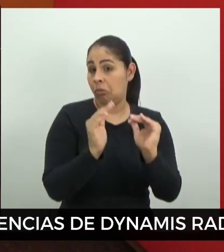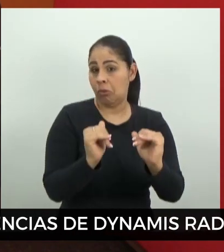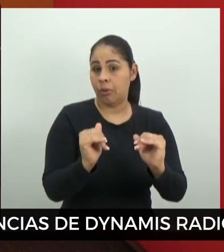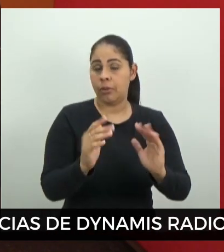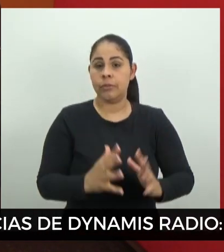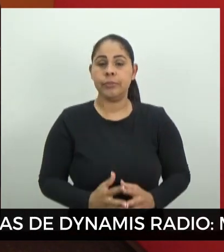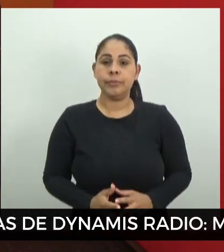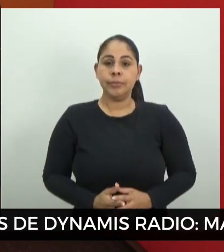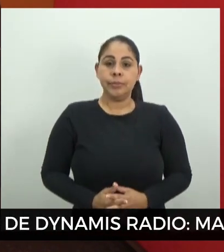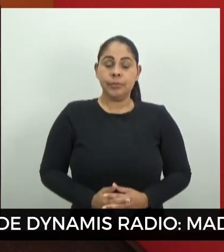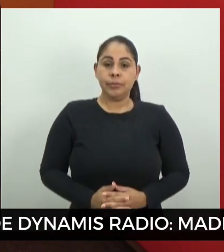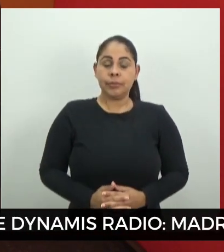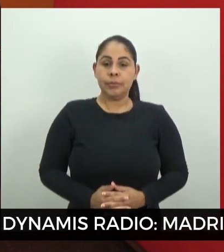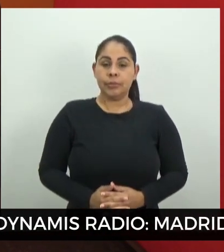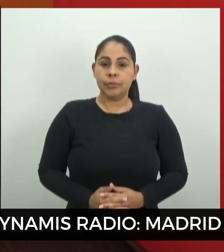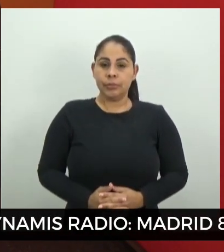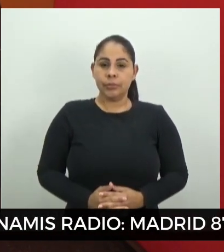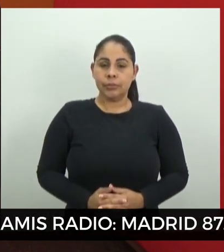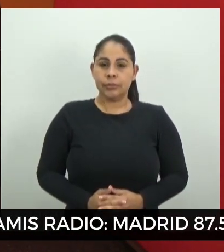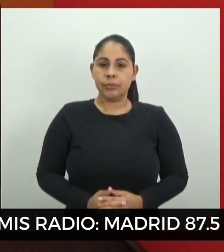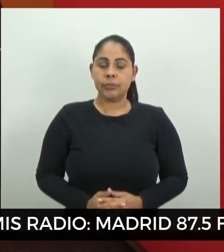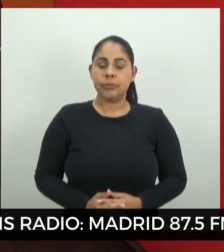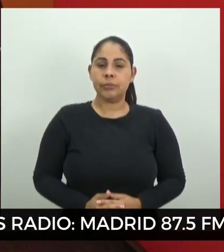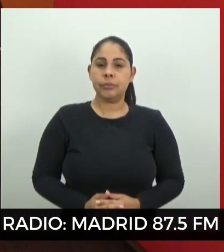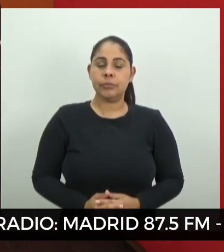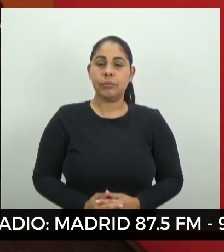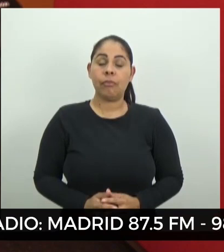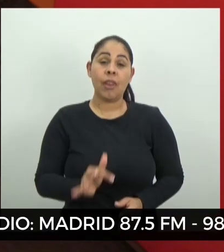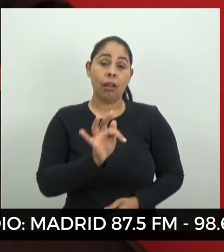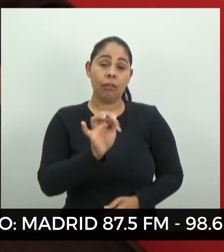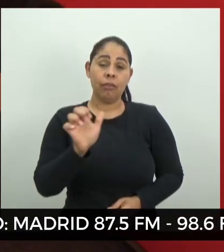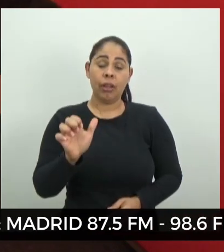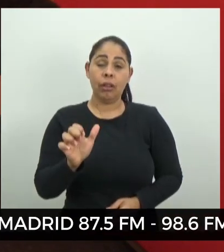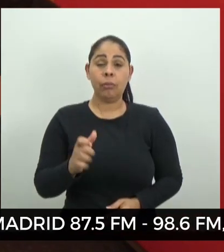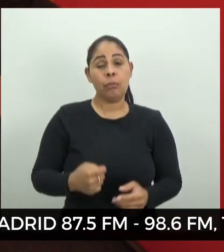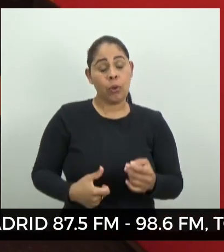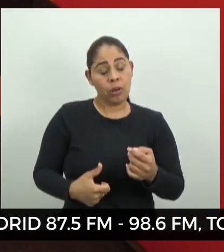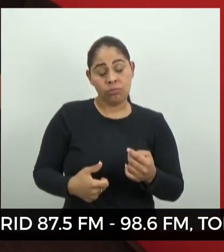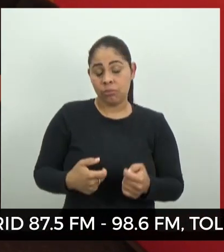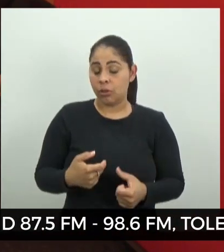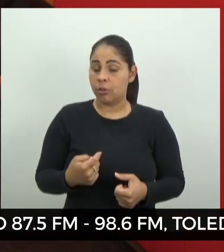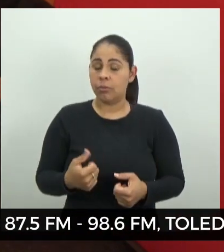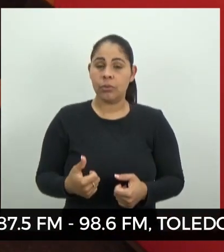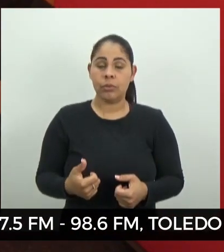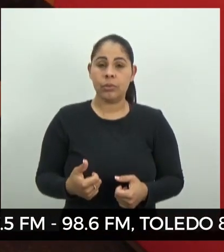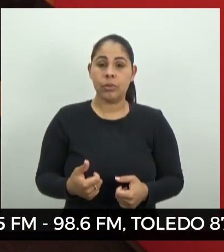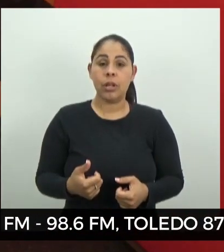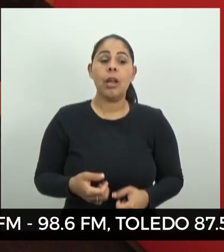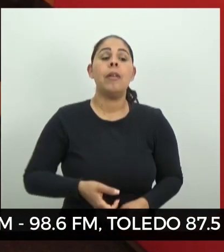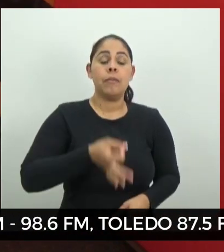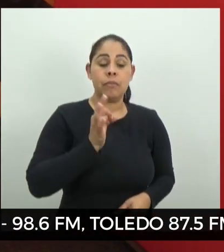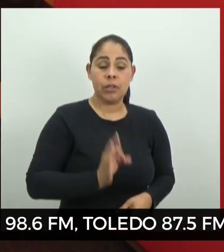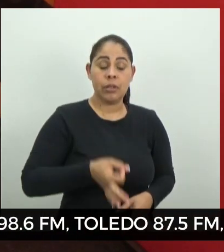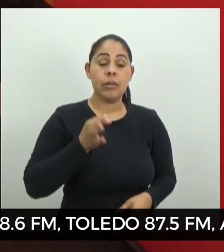fe. Oligo, pistos, por vuestra poca fe. Porque de cierto os digo que